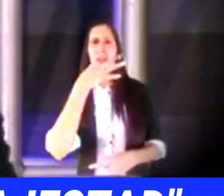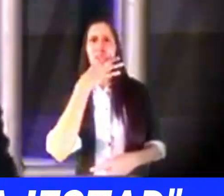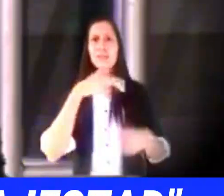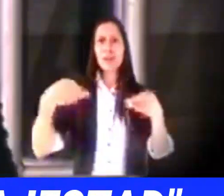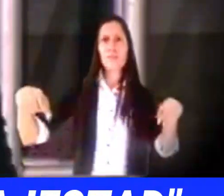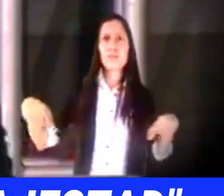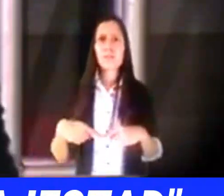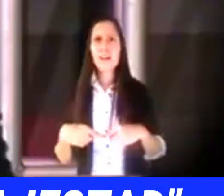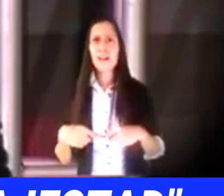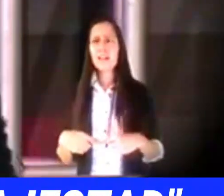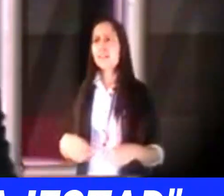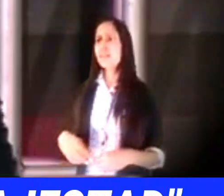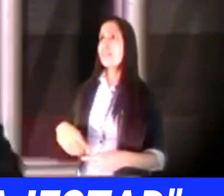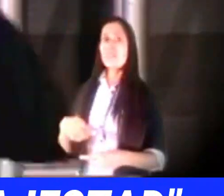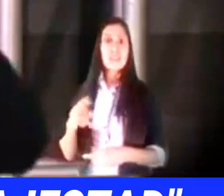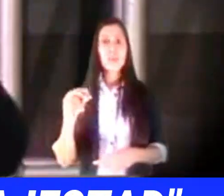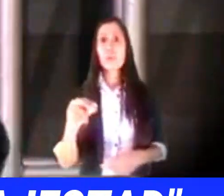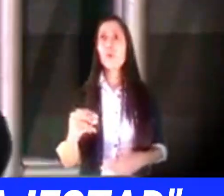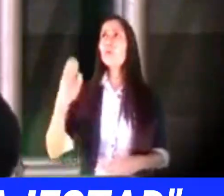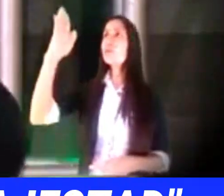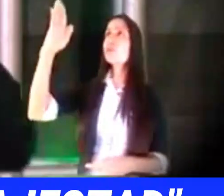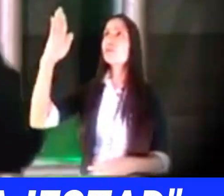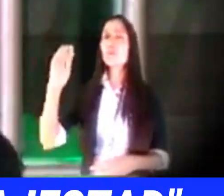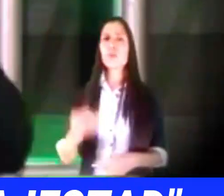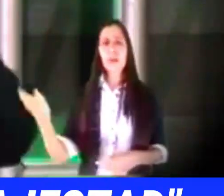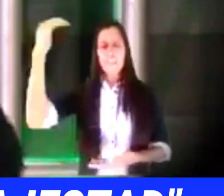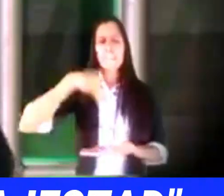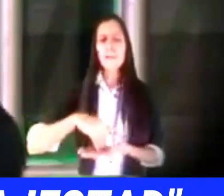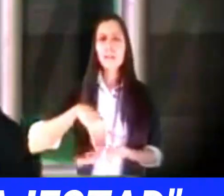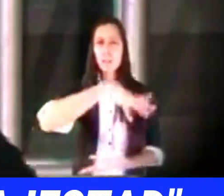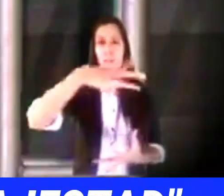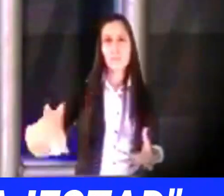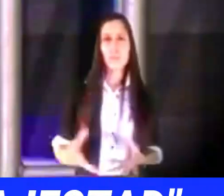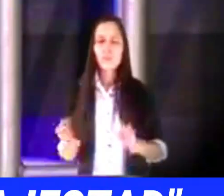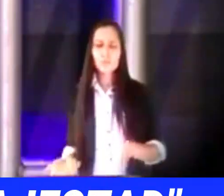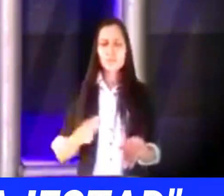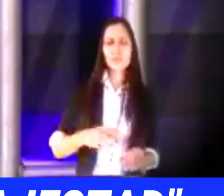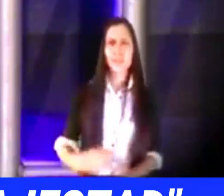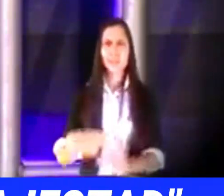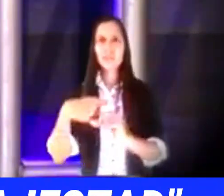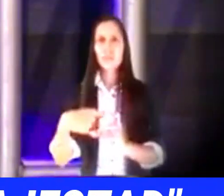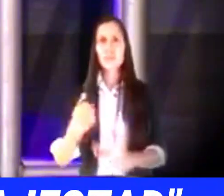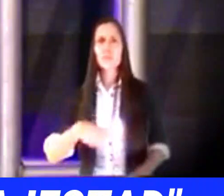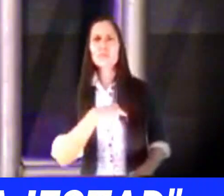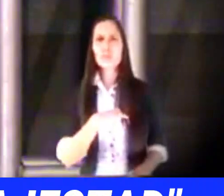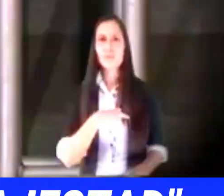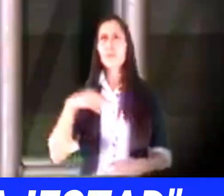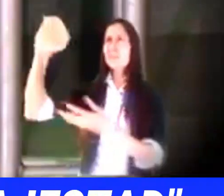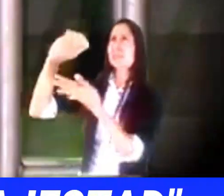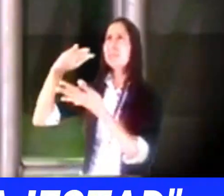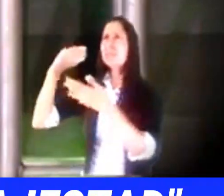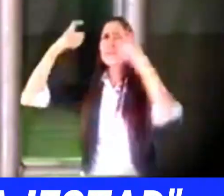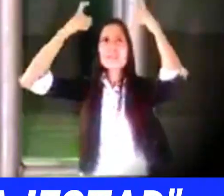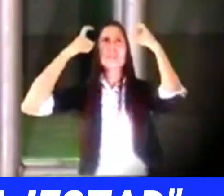vida en la cruz del Calvario para coronarnos de esa bendición maravillosa. Por eso es que yo insisto en esta